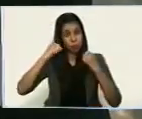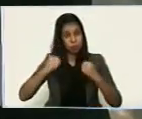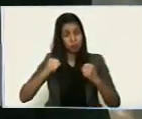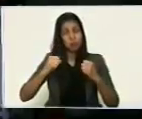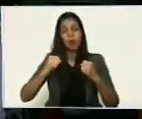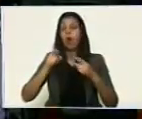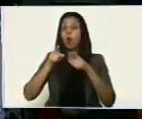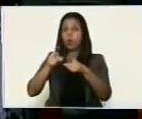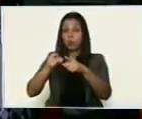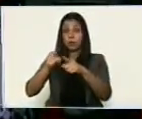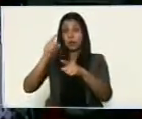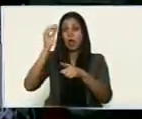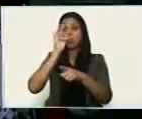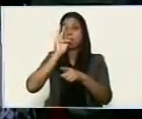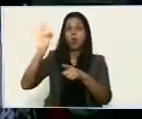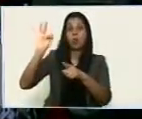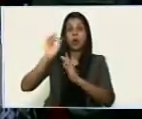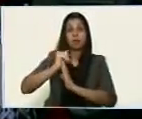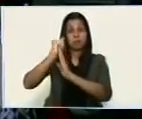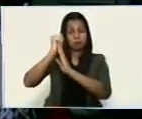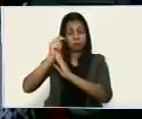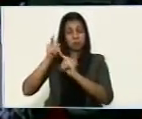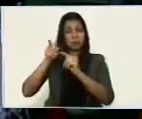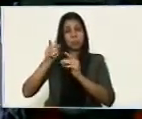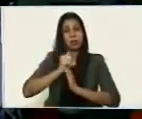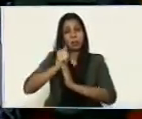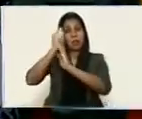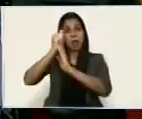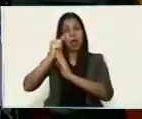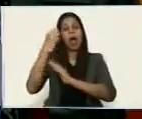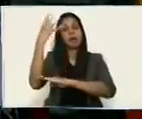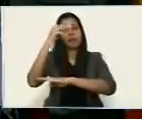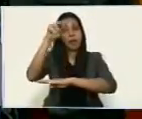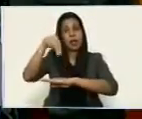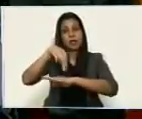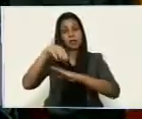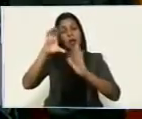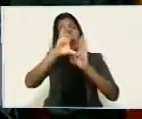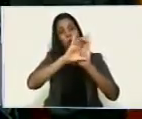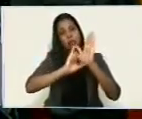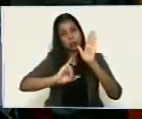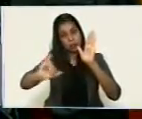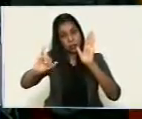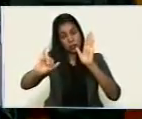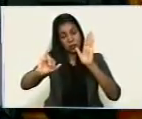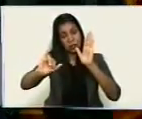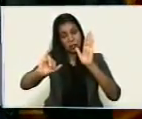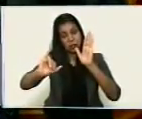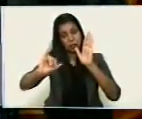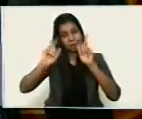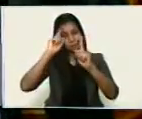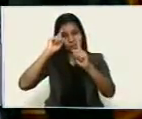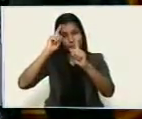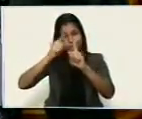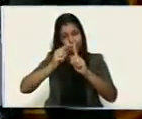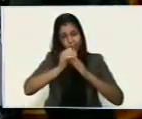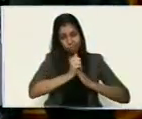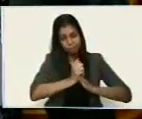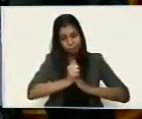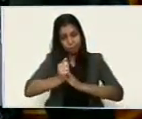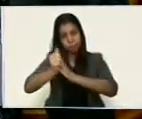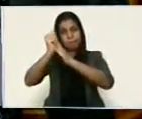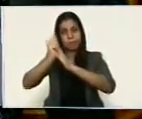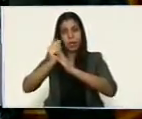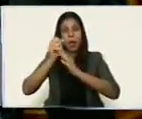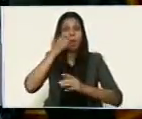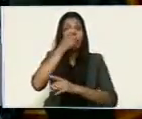usted guiar los destinos de esta Asamblea Nacional Constituyente por el camino que tracen los poderes